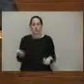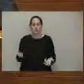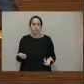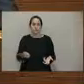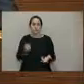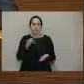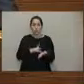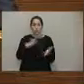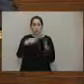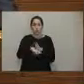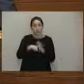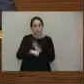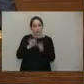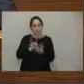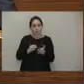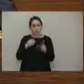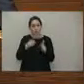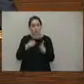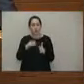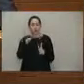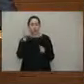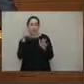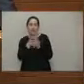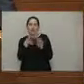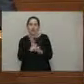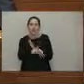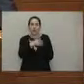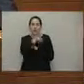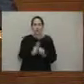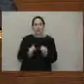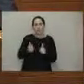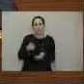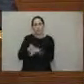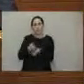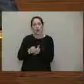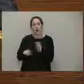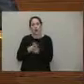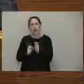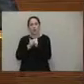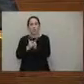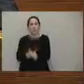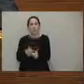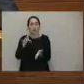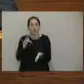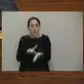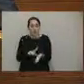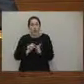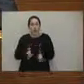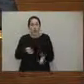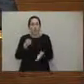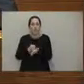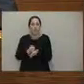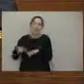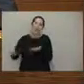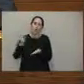encuentra en tramitación, que se le explique en qué momento va a pasar a pagar por la ley de dependencia y, cuando eso ocurra, que se le facilite